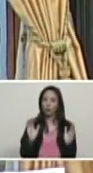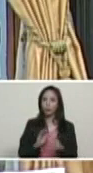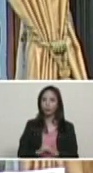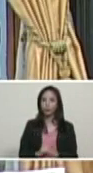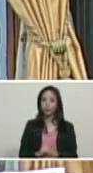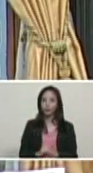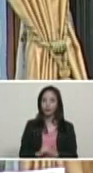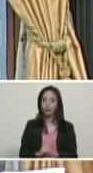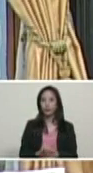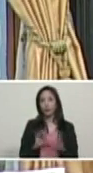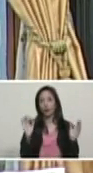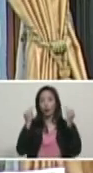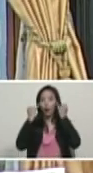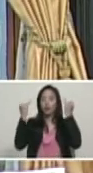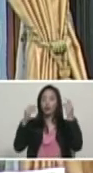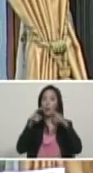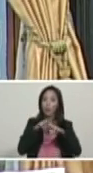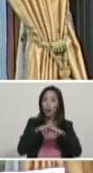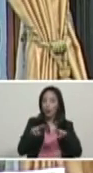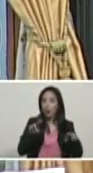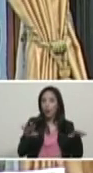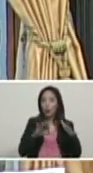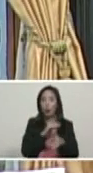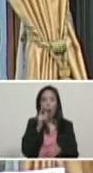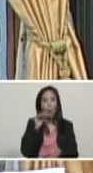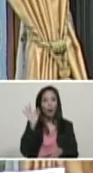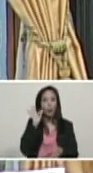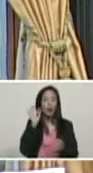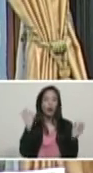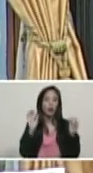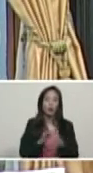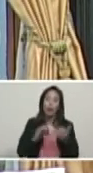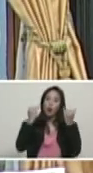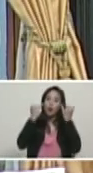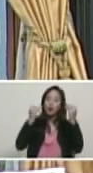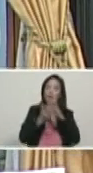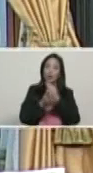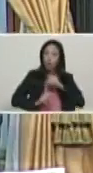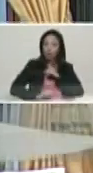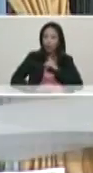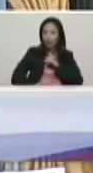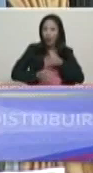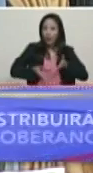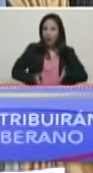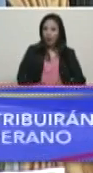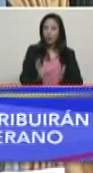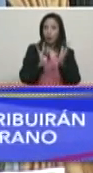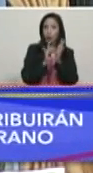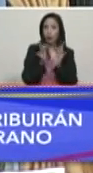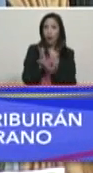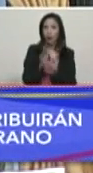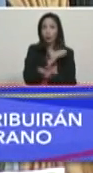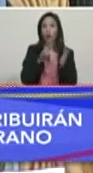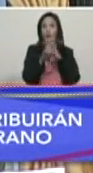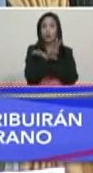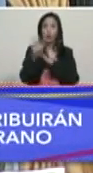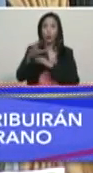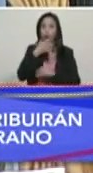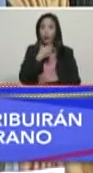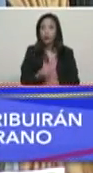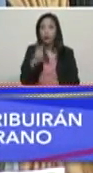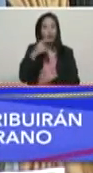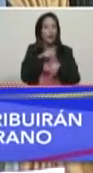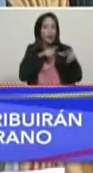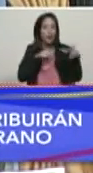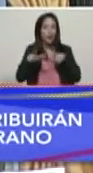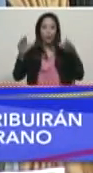siempre le ha dado a los niños y niñas con motivo del nacimiento del niño Jesús, del 24 de diciembre. Ya tengo en mis